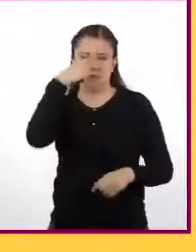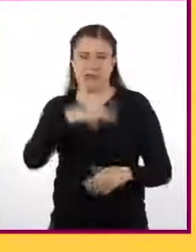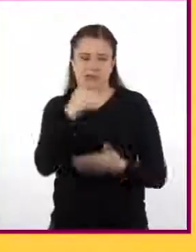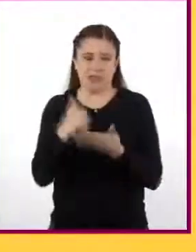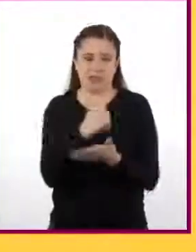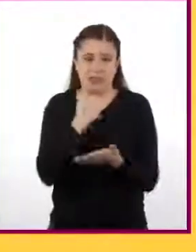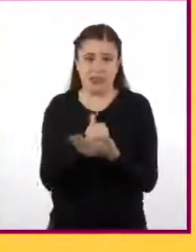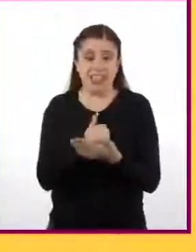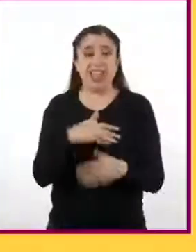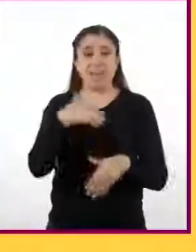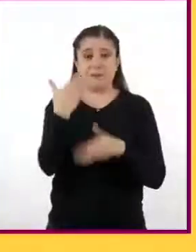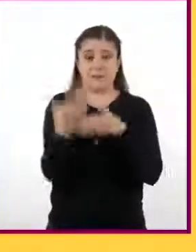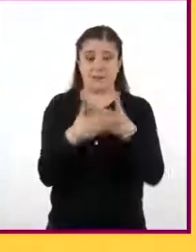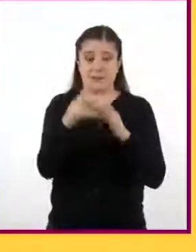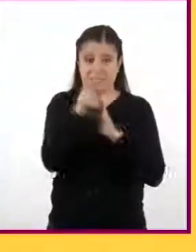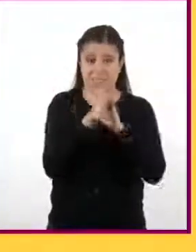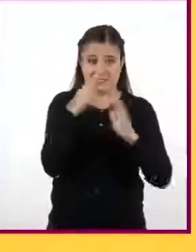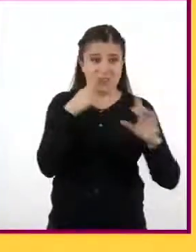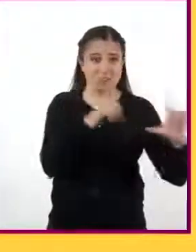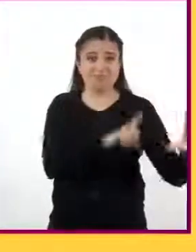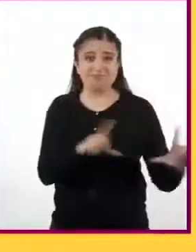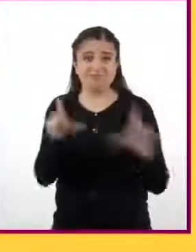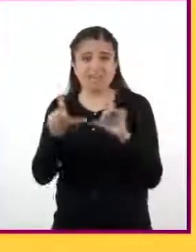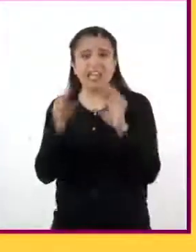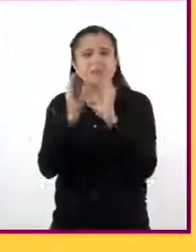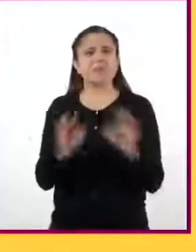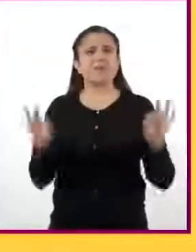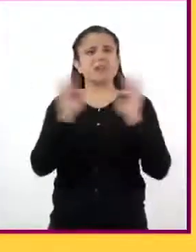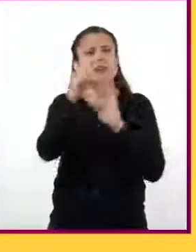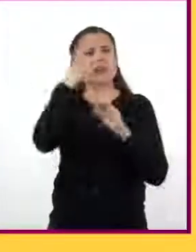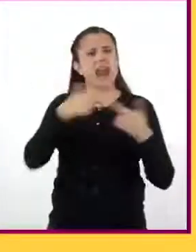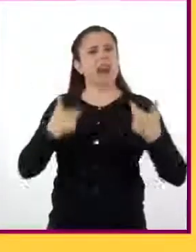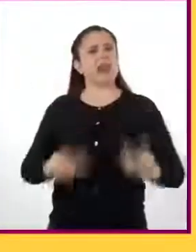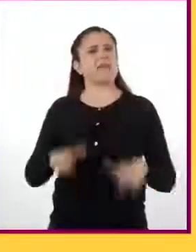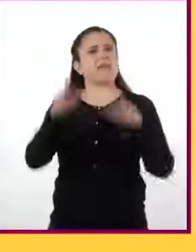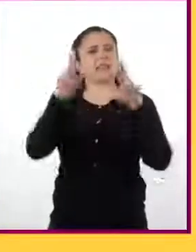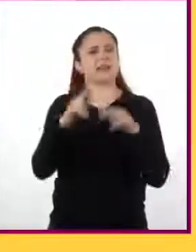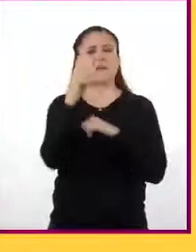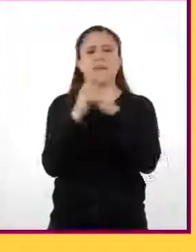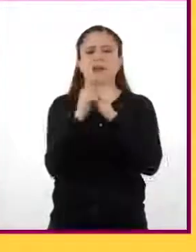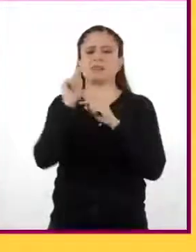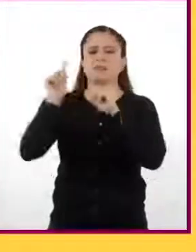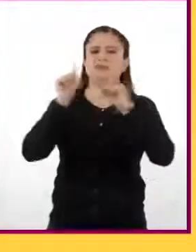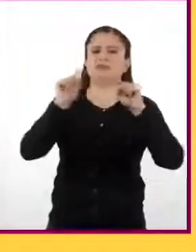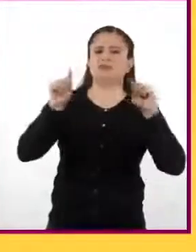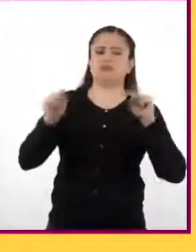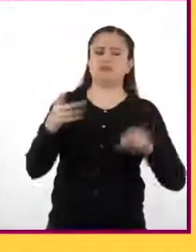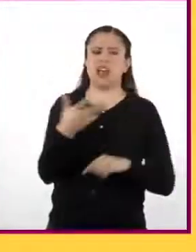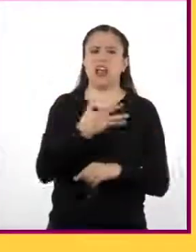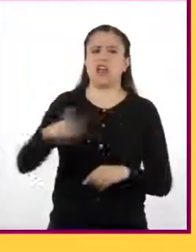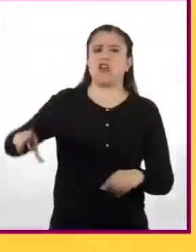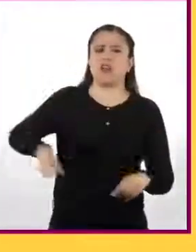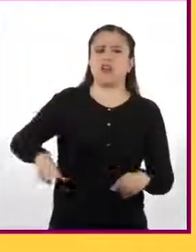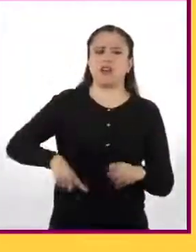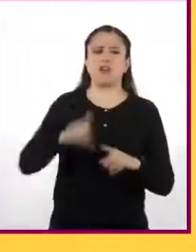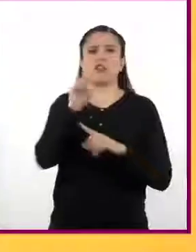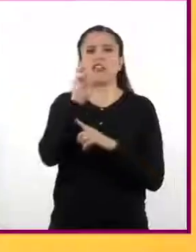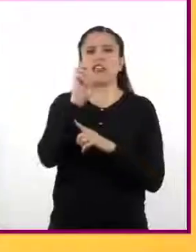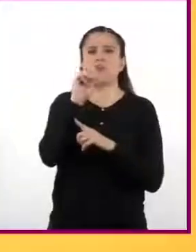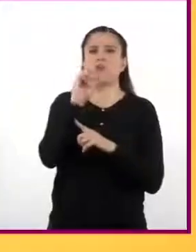siguiente video verán la importancia que tiene el principio de representatividad en los países que poseen una forma de gobierno